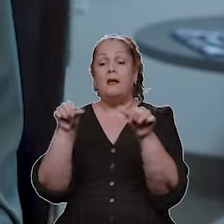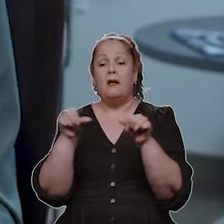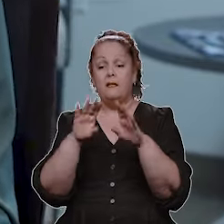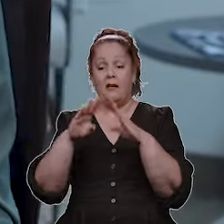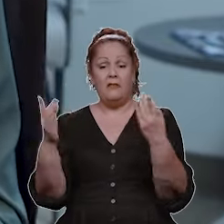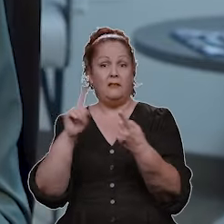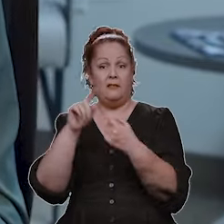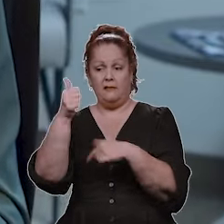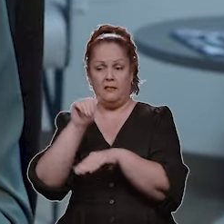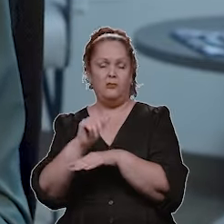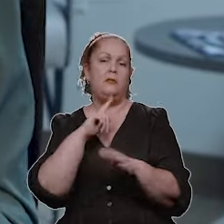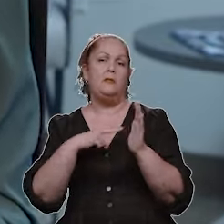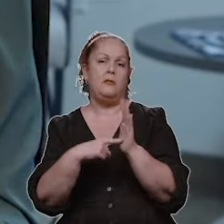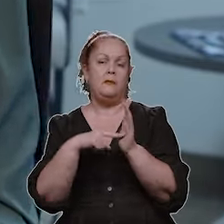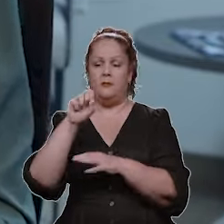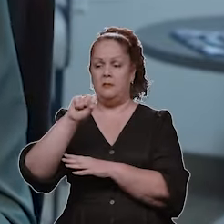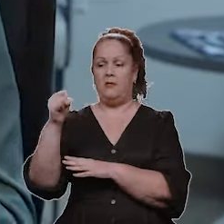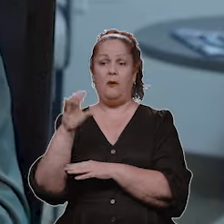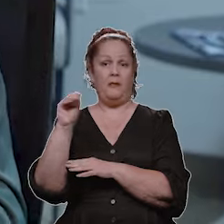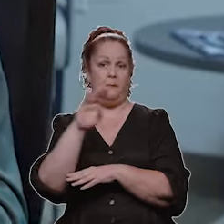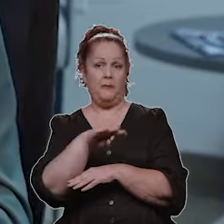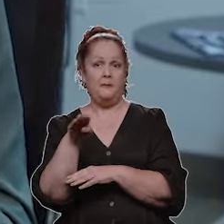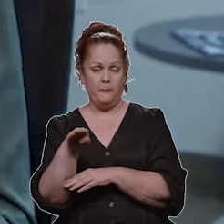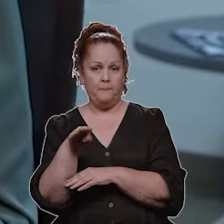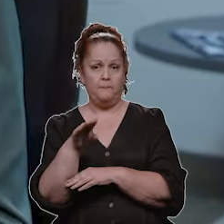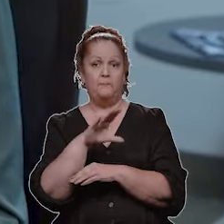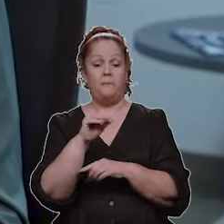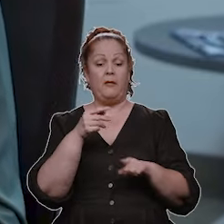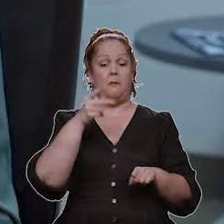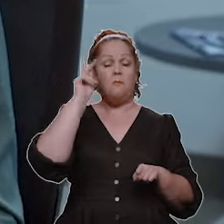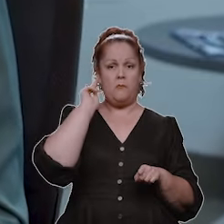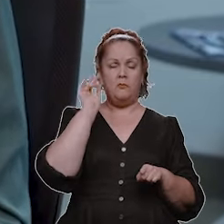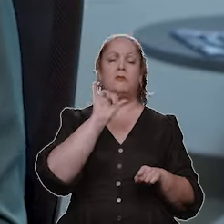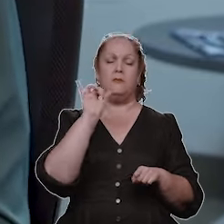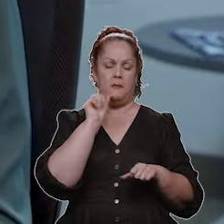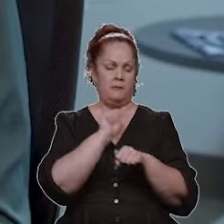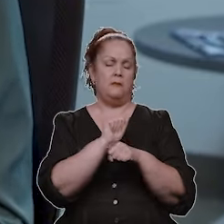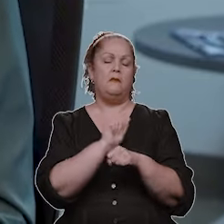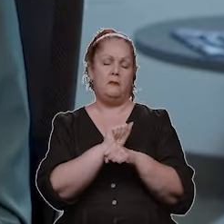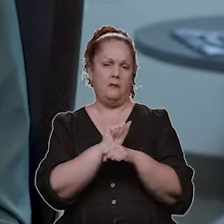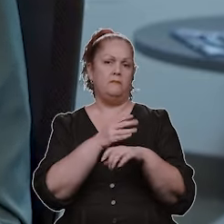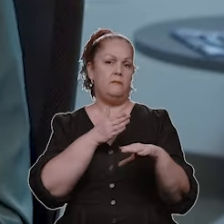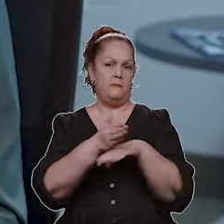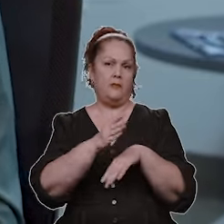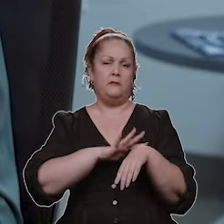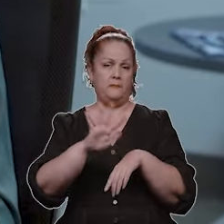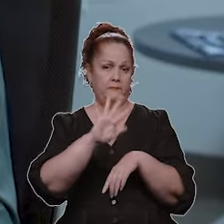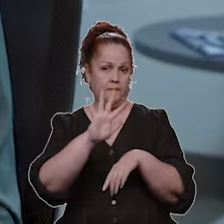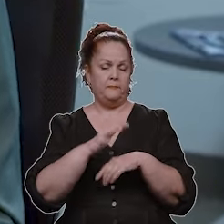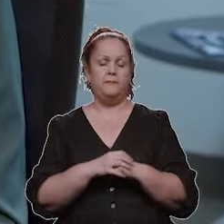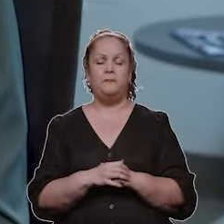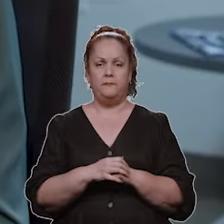que están abiertas hasta las 10 de la noche como lo sería San Juan y ballamon y la región judicial de Ponce también opera eh Verdad un poco